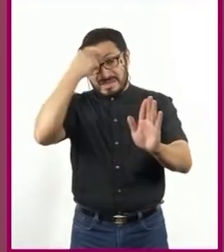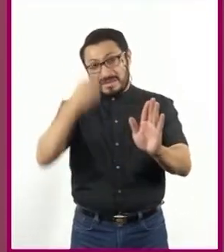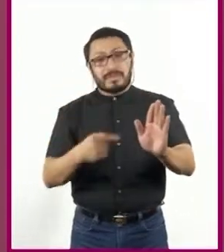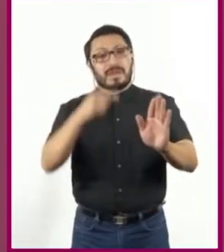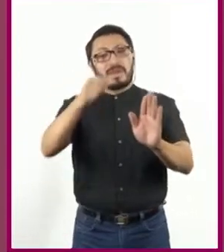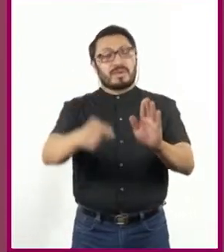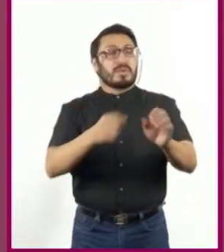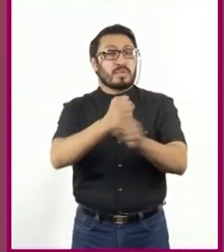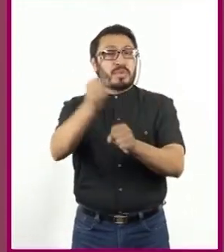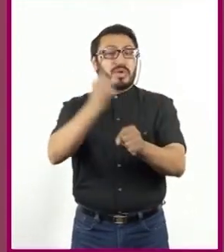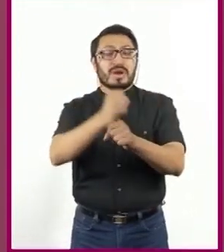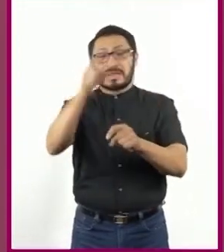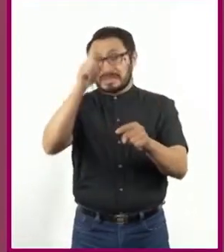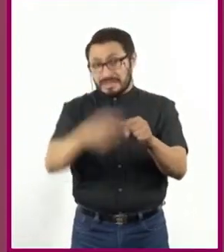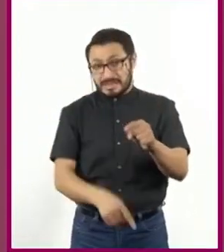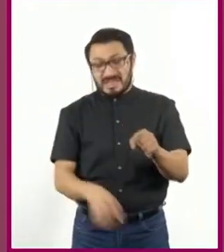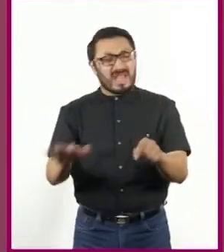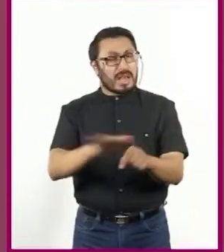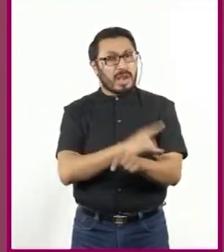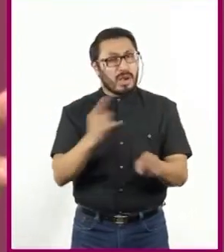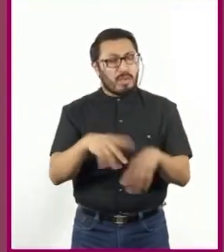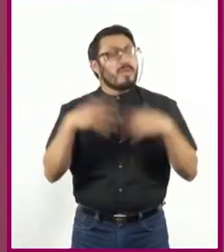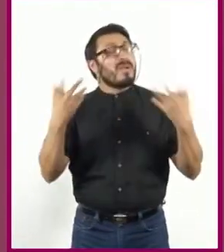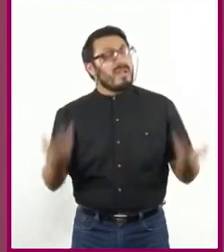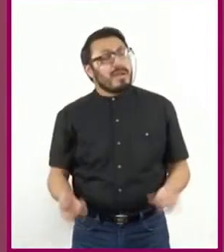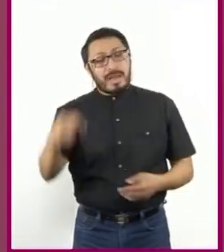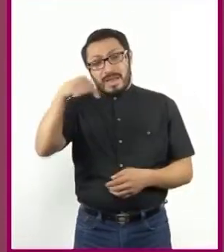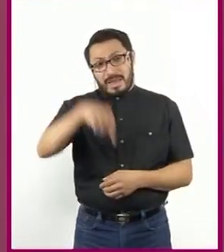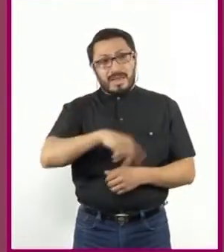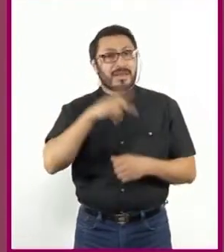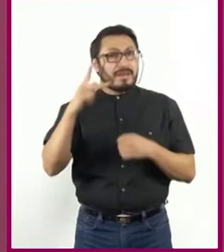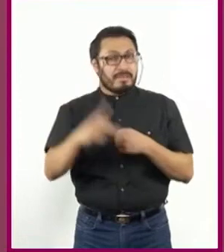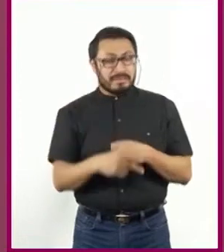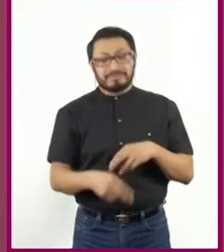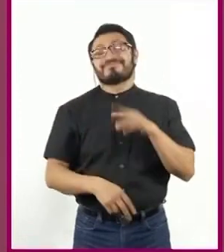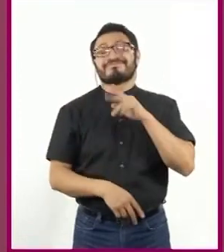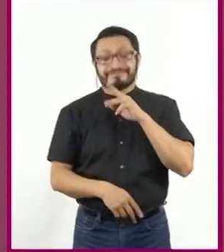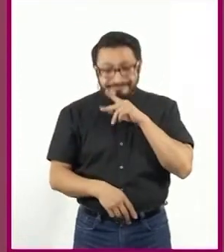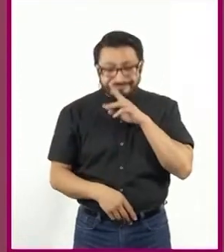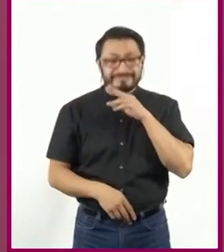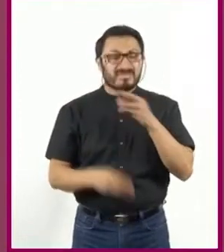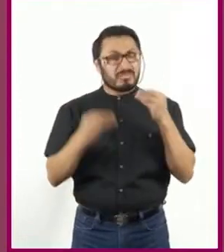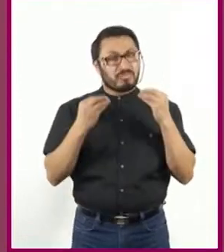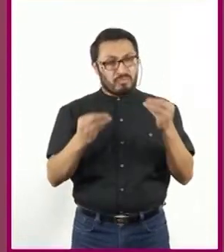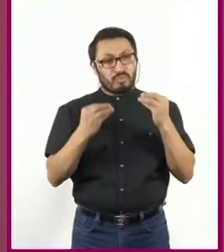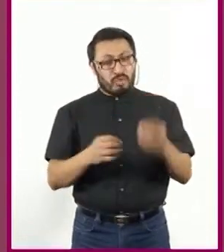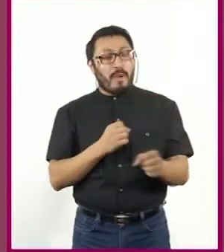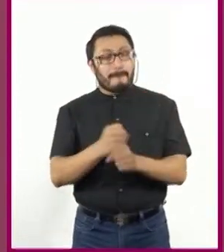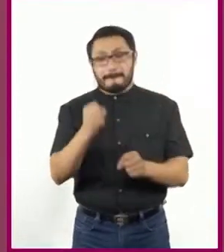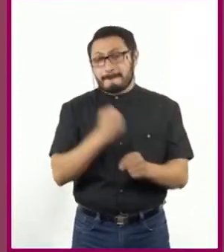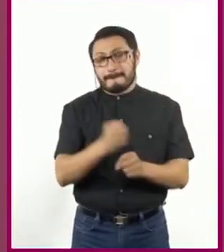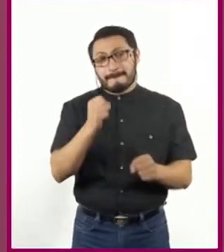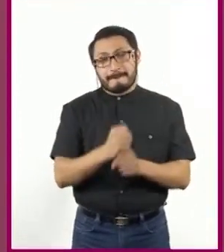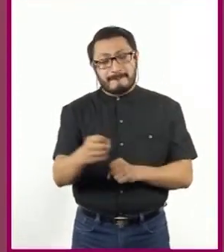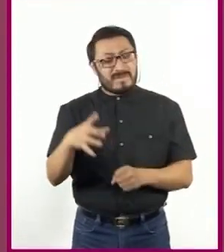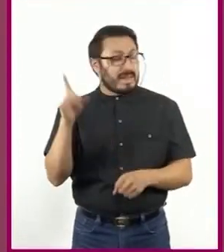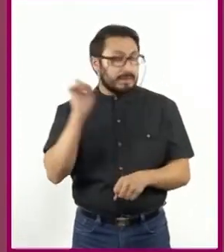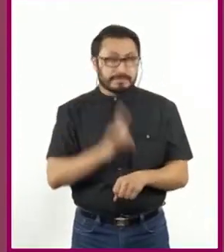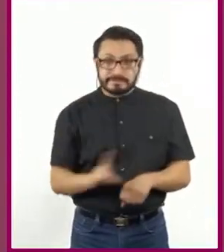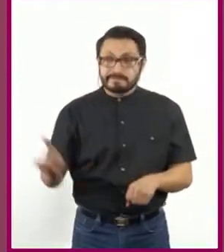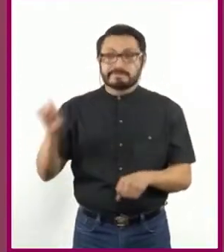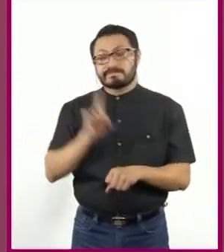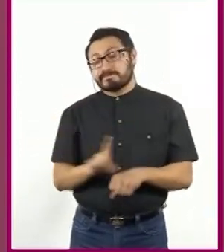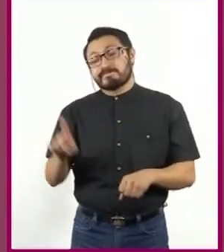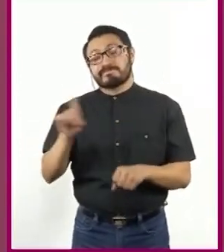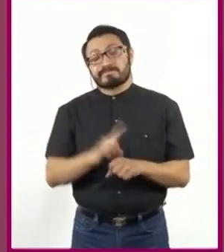la violencia, ya que la realidad en nuestro país es preocupante. La violencia se presenta de manera cotidiana en